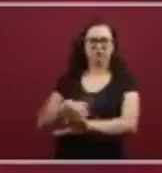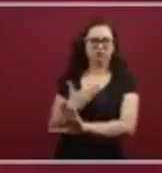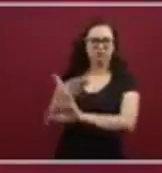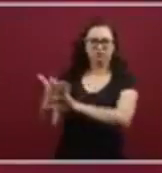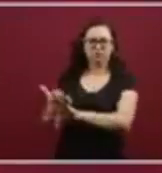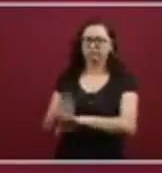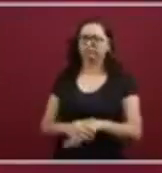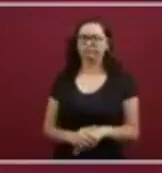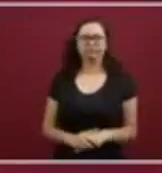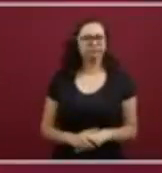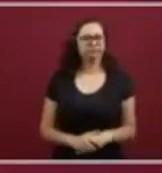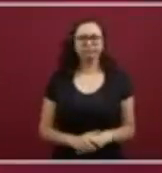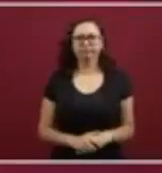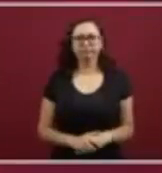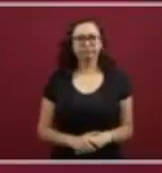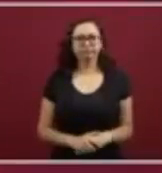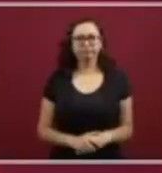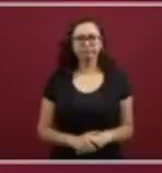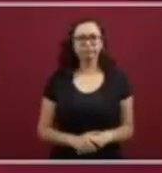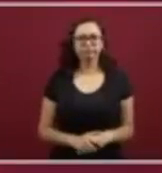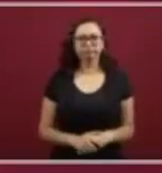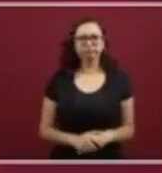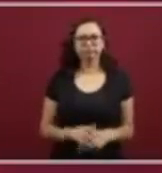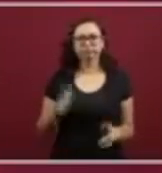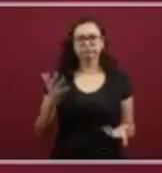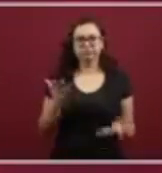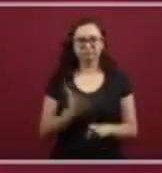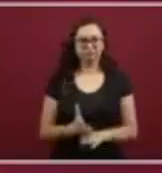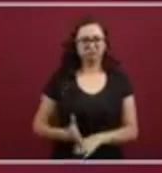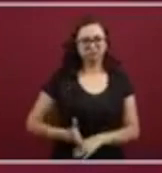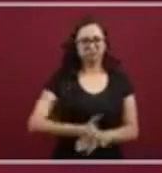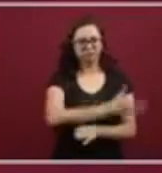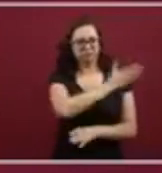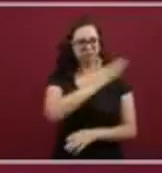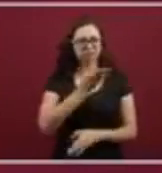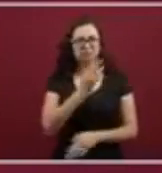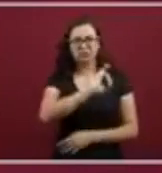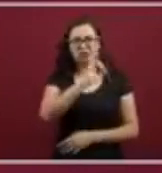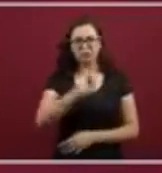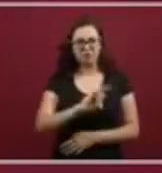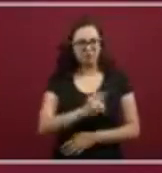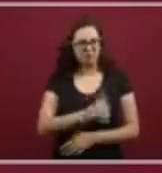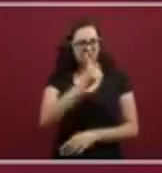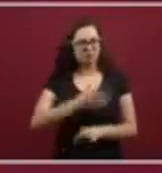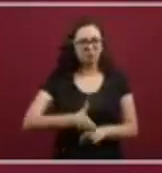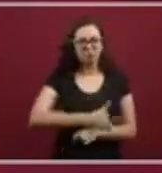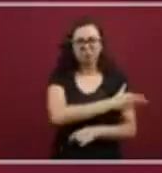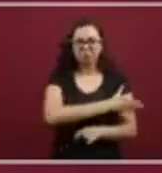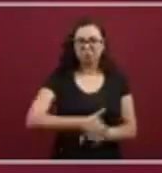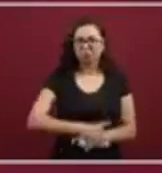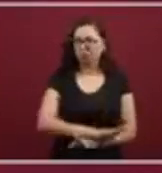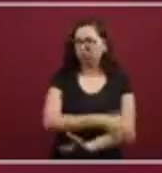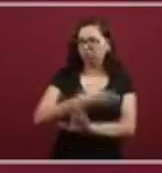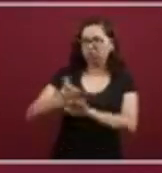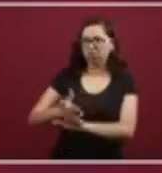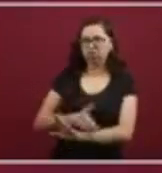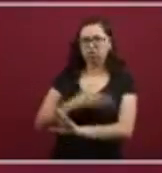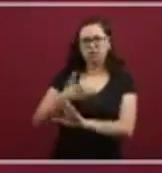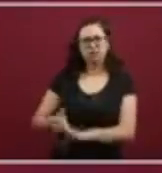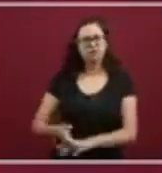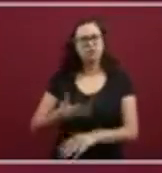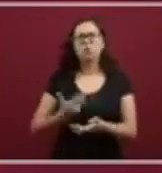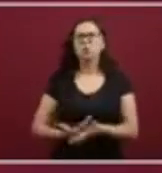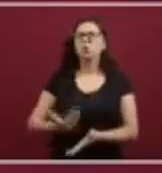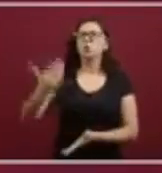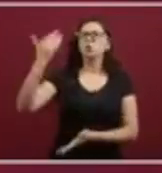no había sucedido en nuestro país. Nos habían enseñado